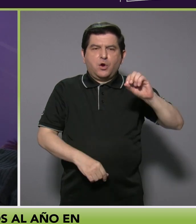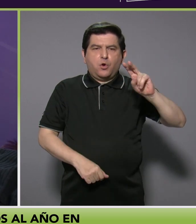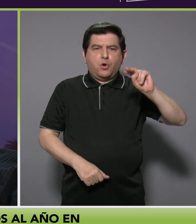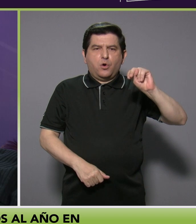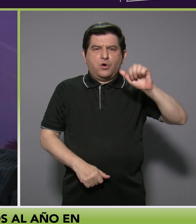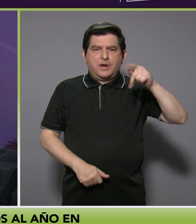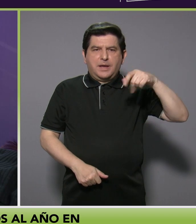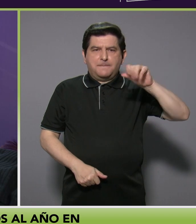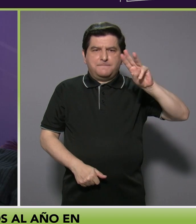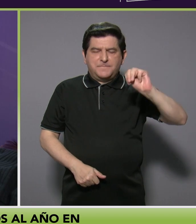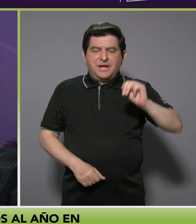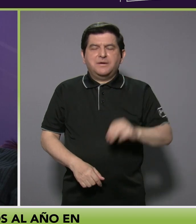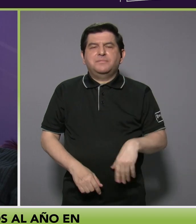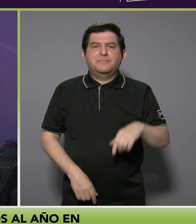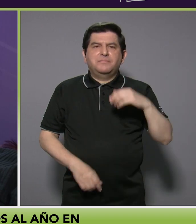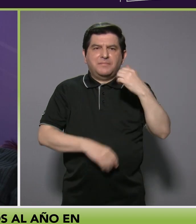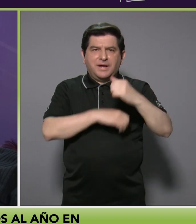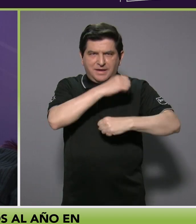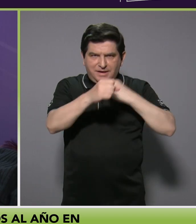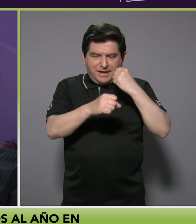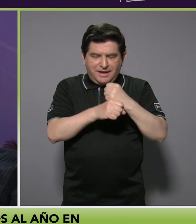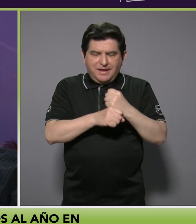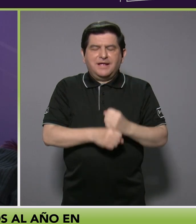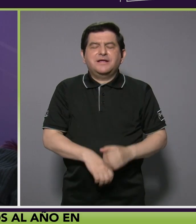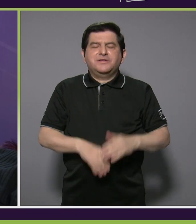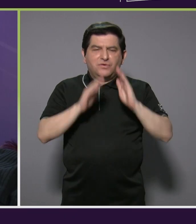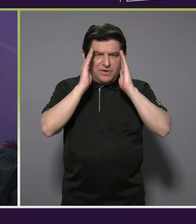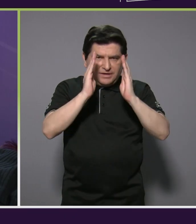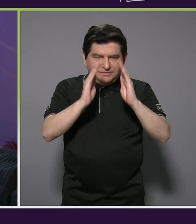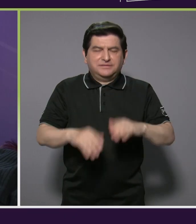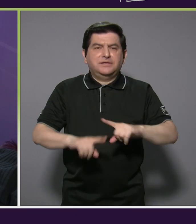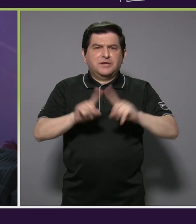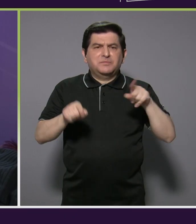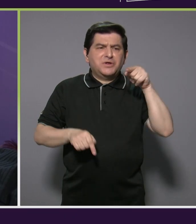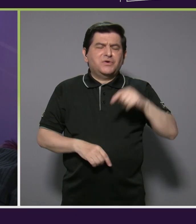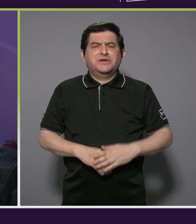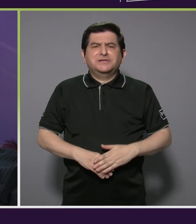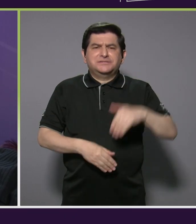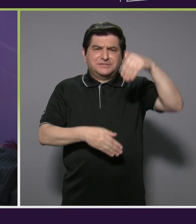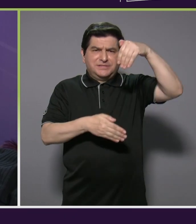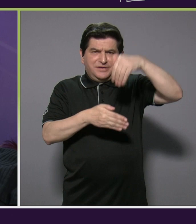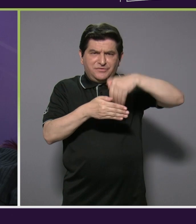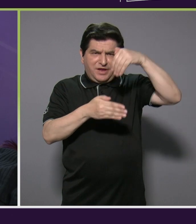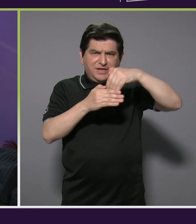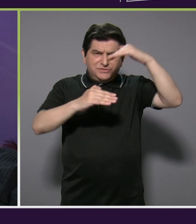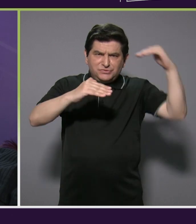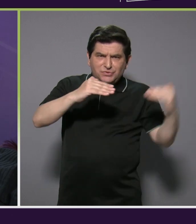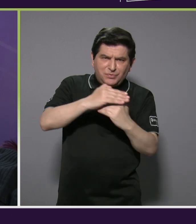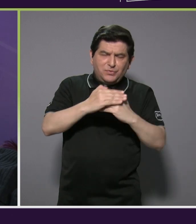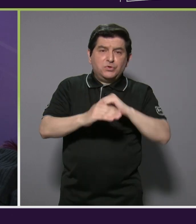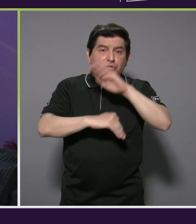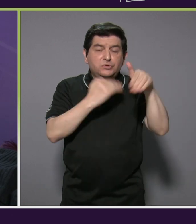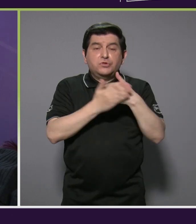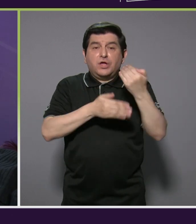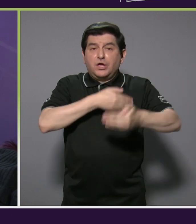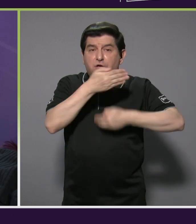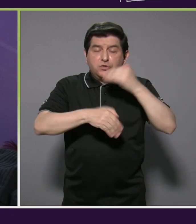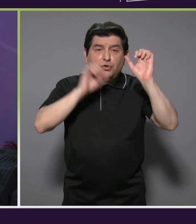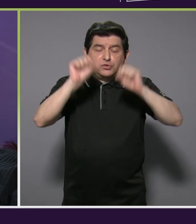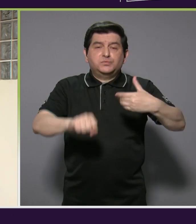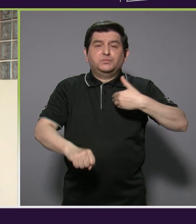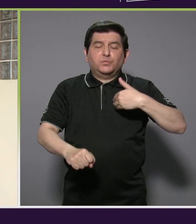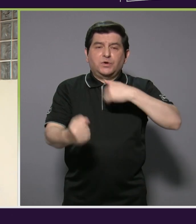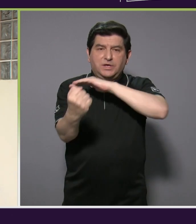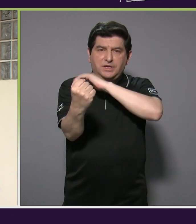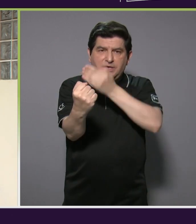tipo de intervención al año. Pero esto es solo un subregistro de la cantidad de procesos que puede haber en el Poder